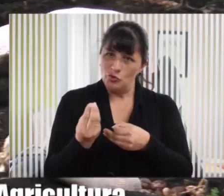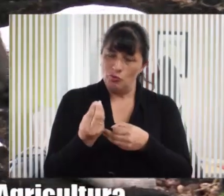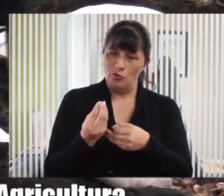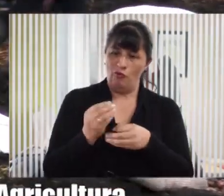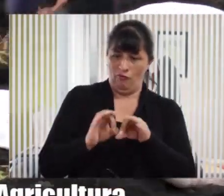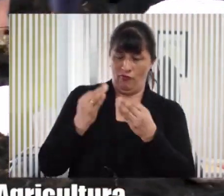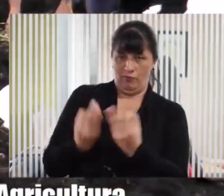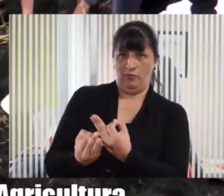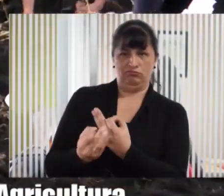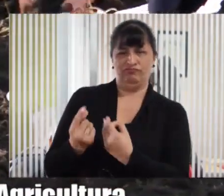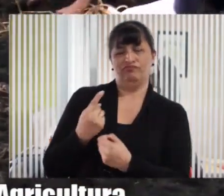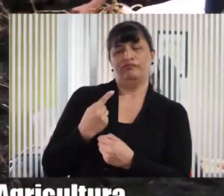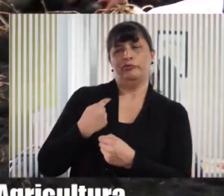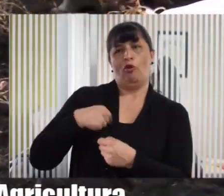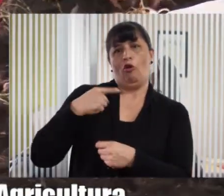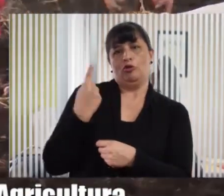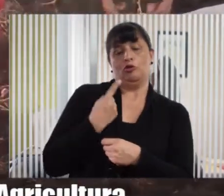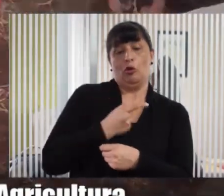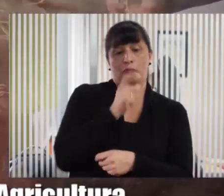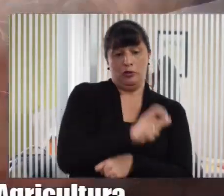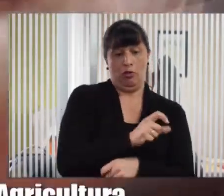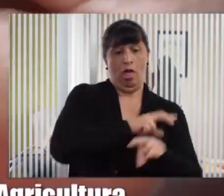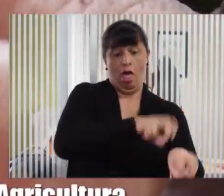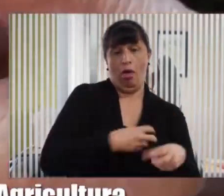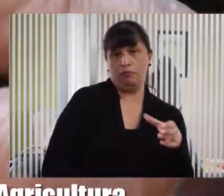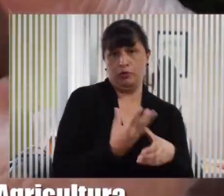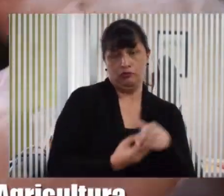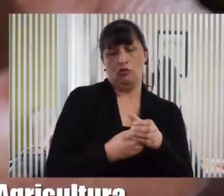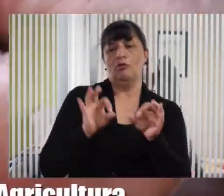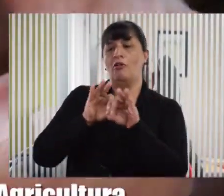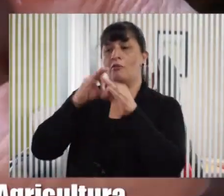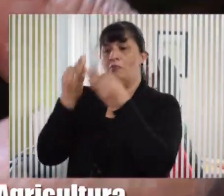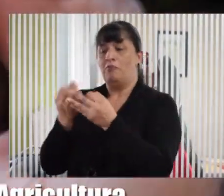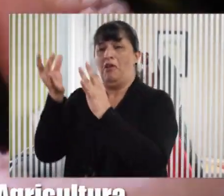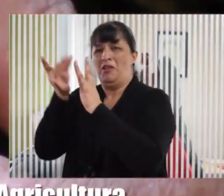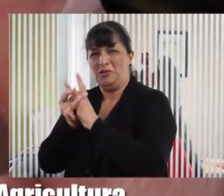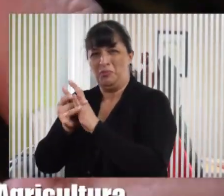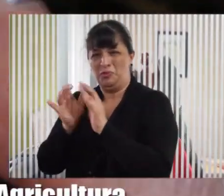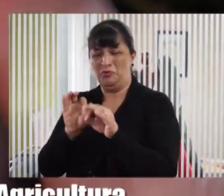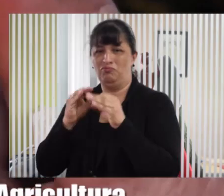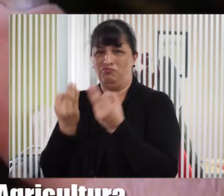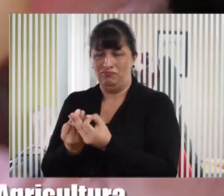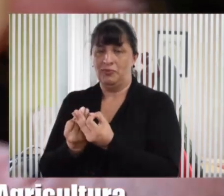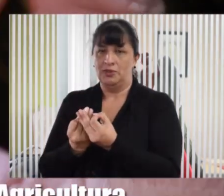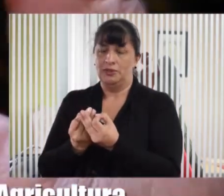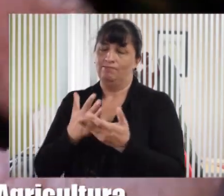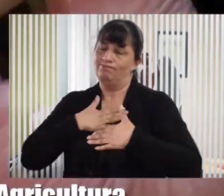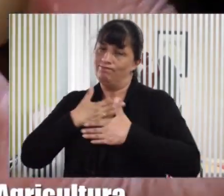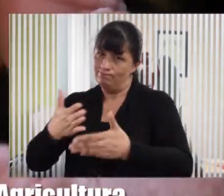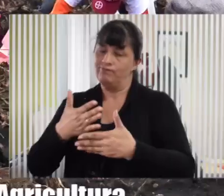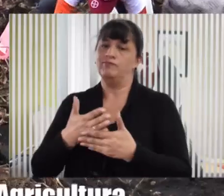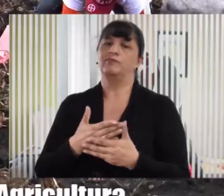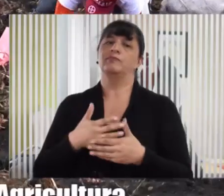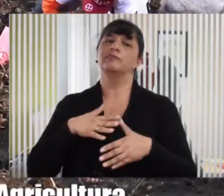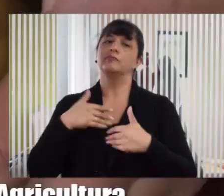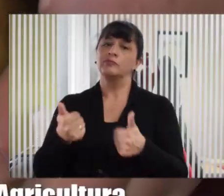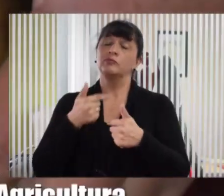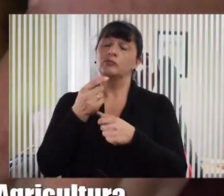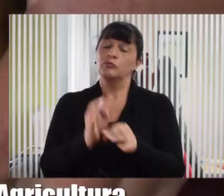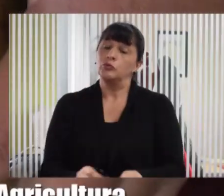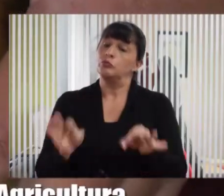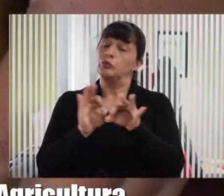solo al productor como tal, sino a la esposa y al grupo familiar. Es un placer estar aquí y los felicito por un evento